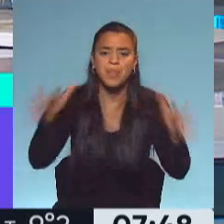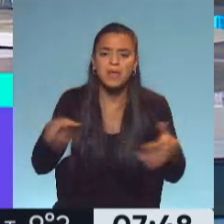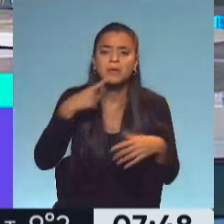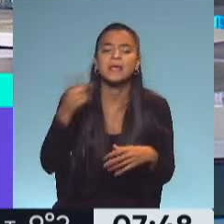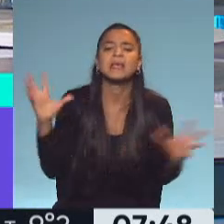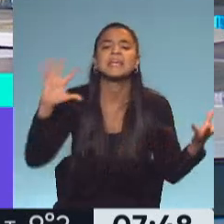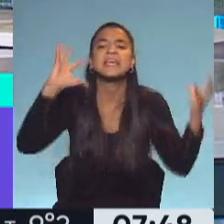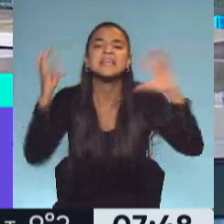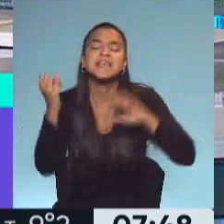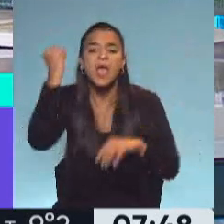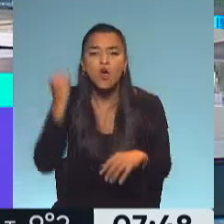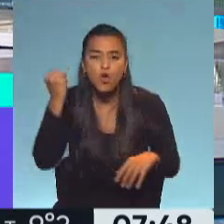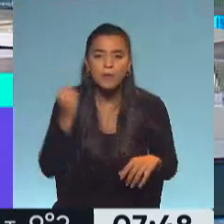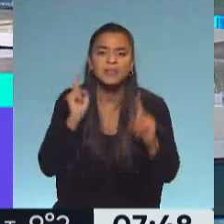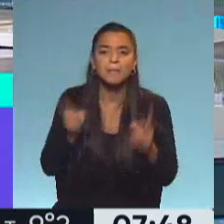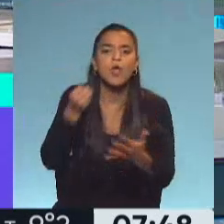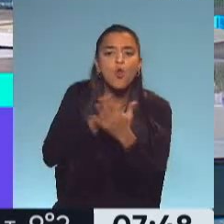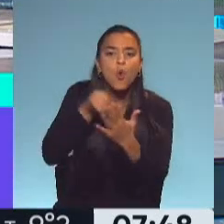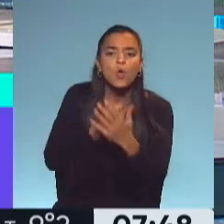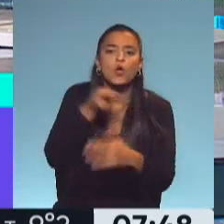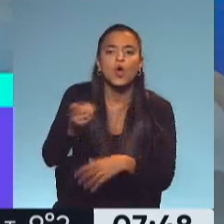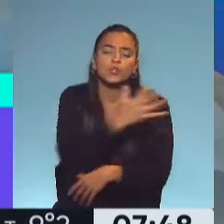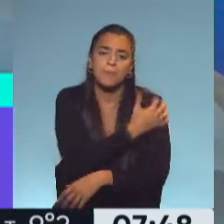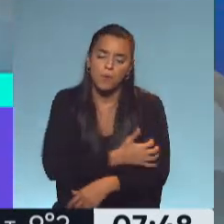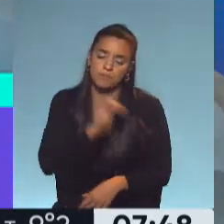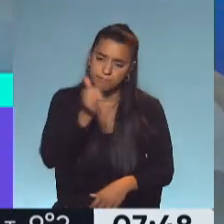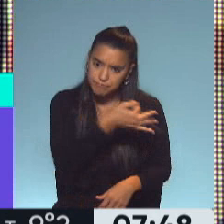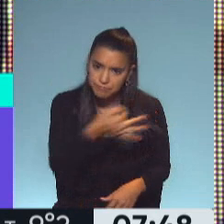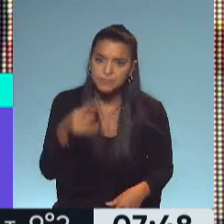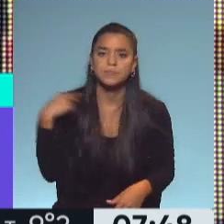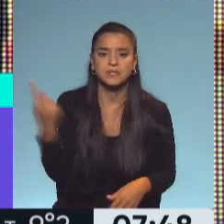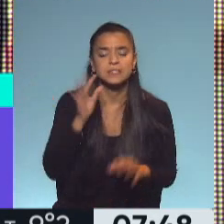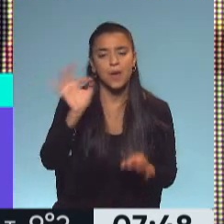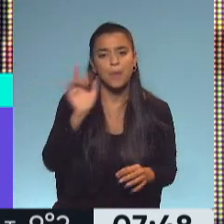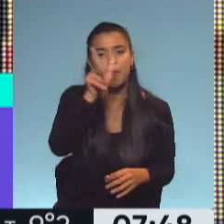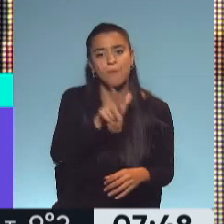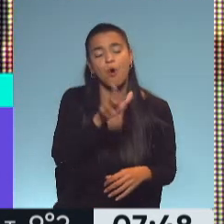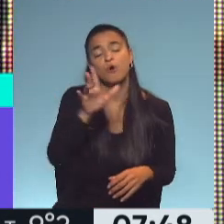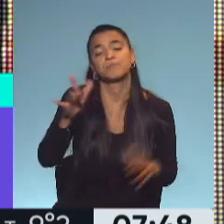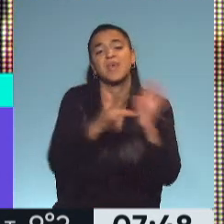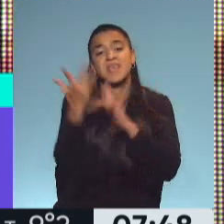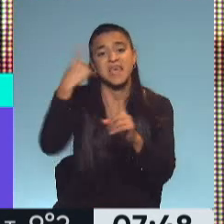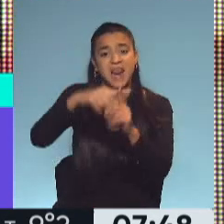la crisis económico-financiera y la lucha contra la pobreza. Exactamente. Bueno, sabemos el rol de la Iglesia en la República